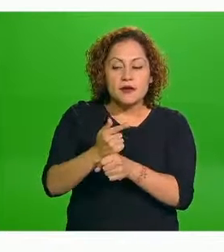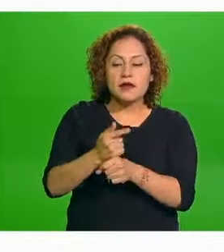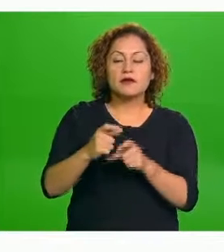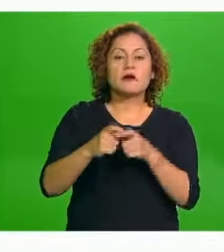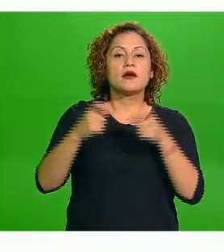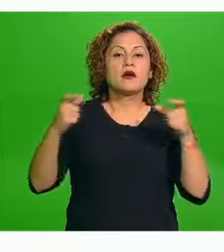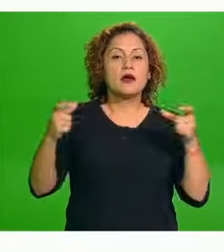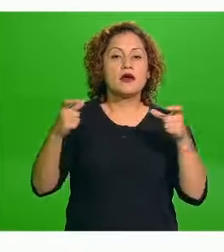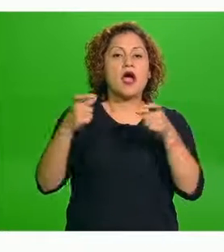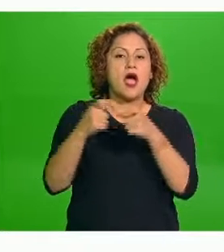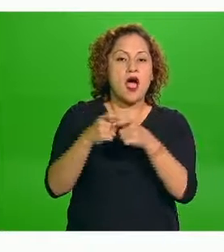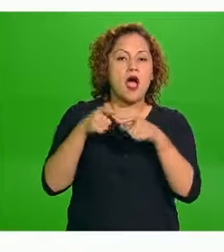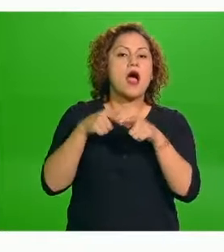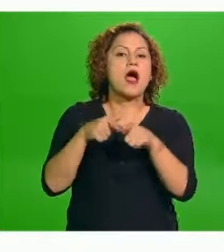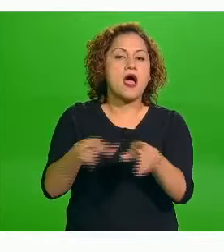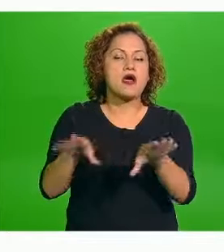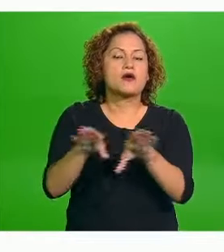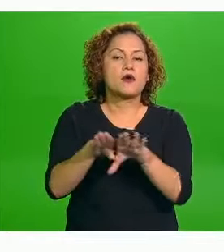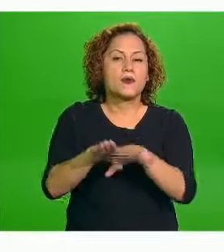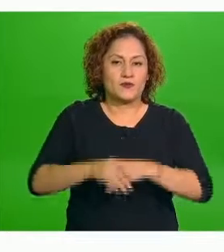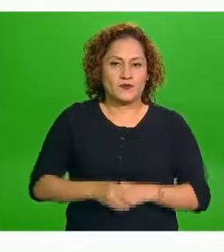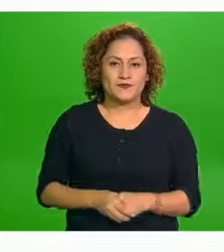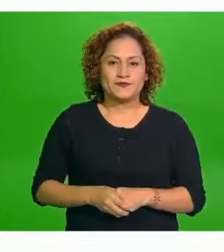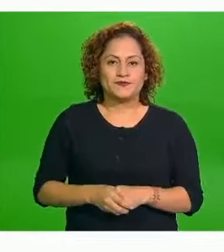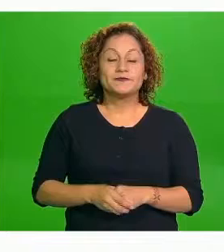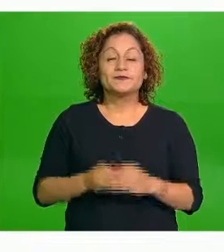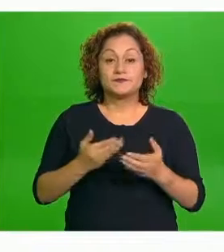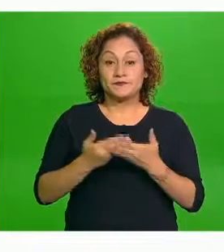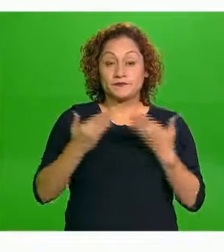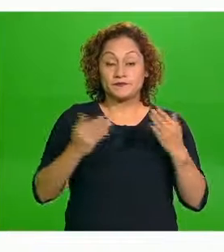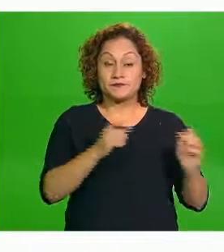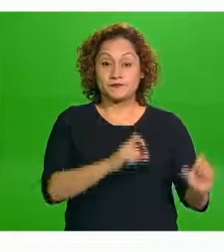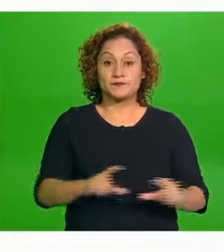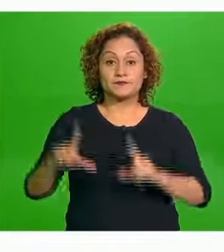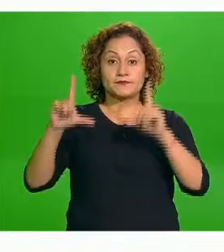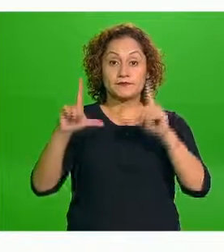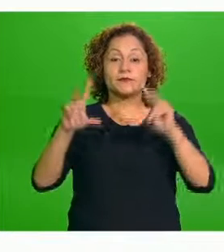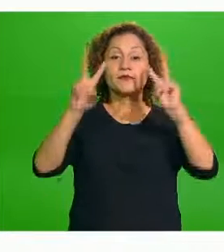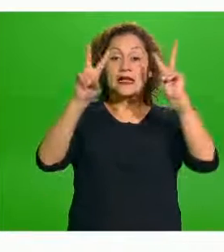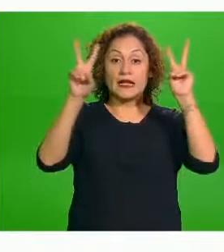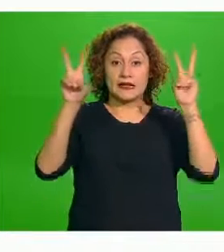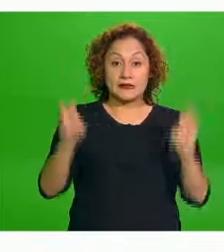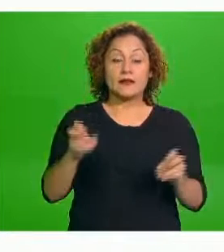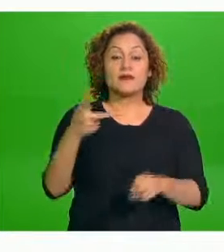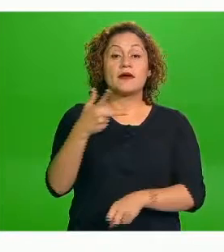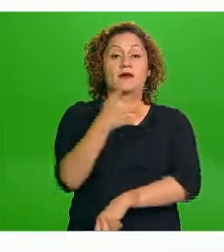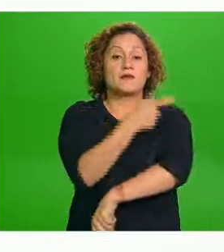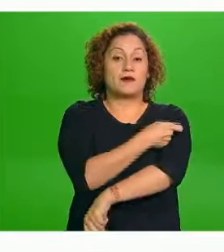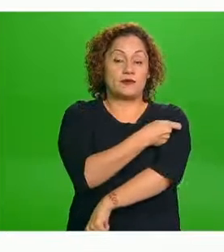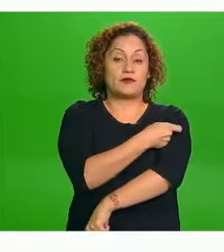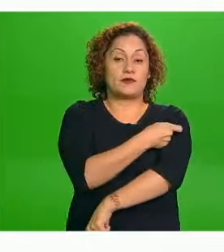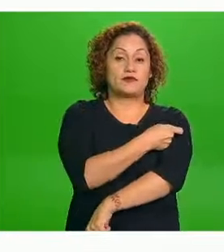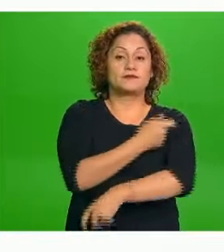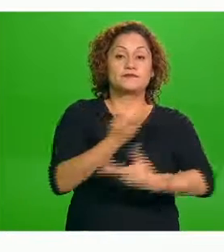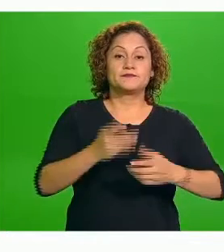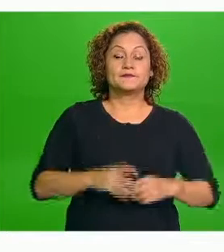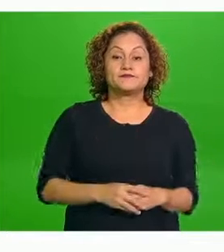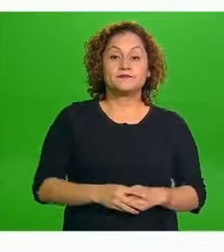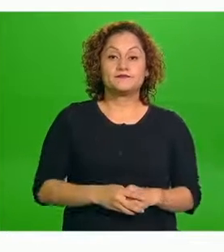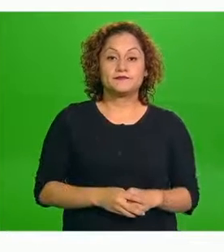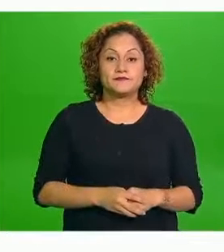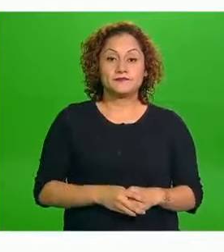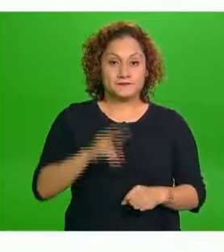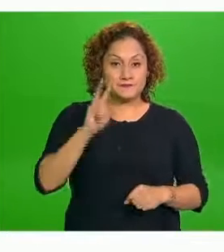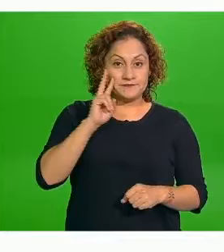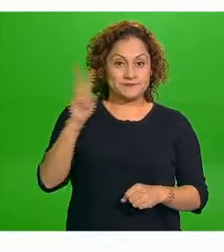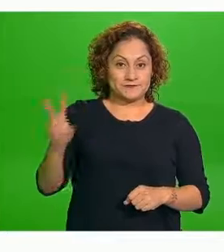nuevo comportamiento de la epidemia. Y ahora, bueno, pasamos al componente de la Estrategia Nacional de Vacunación. Como pueden ver ustedes ya en